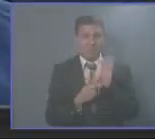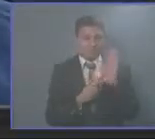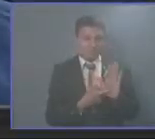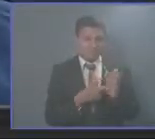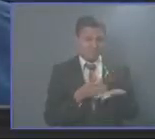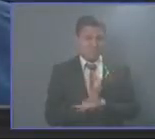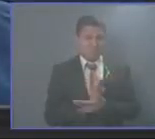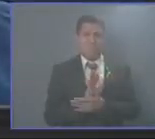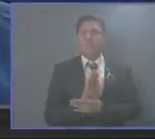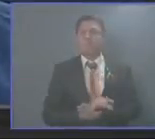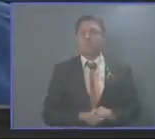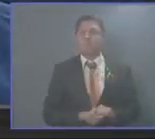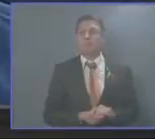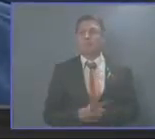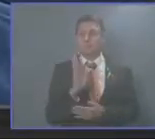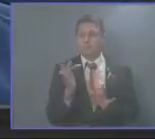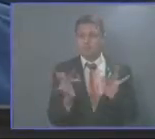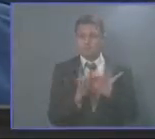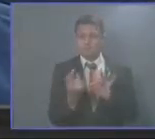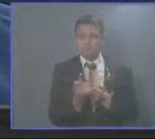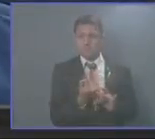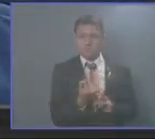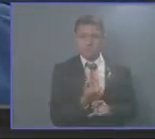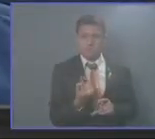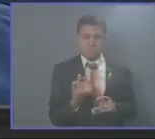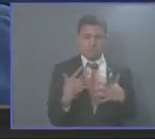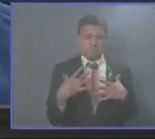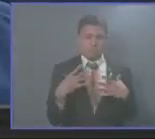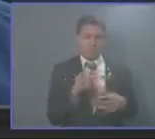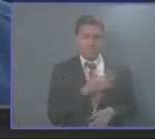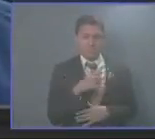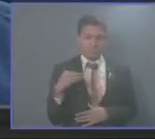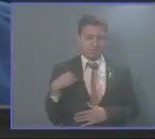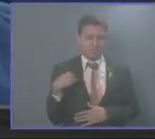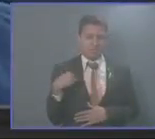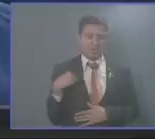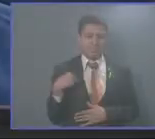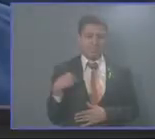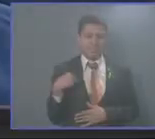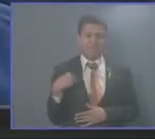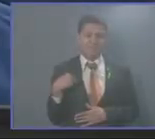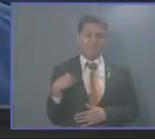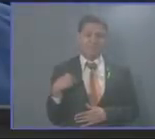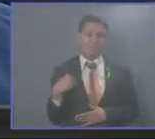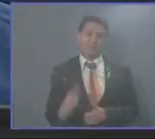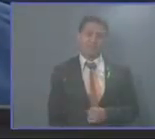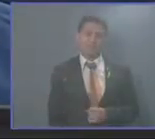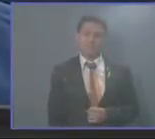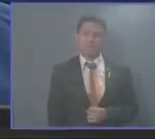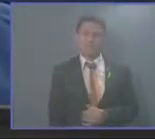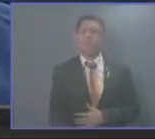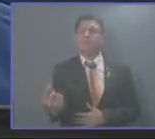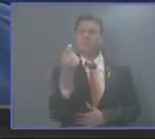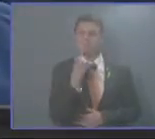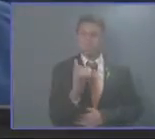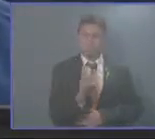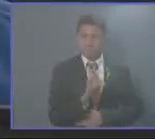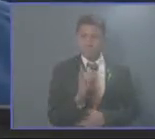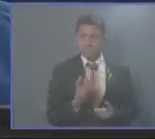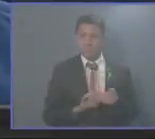a través de su contacto con las familias salvadoreñas, a quienes siempre ha tendido su